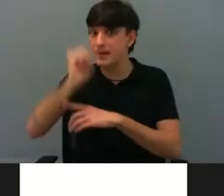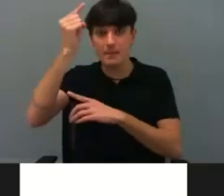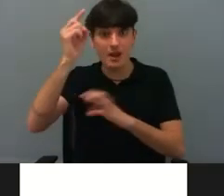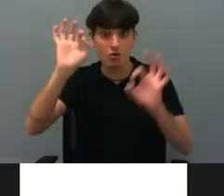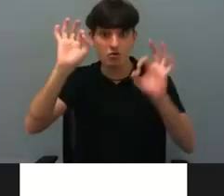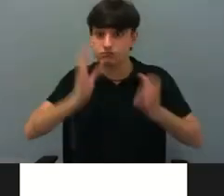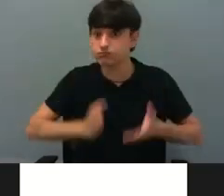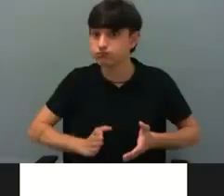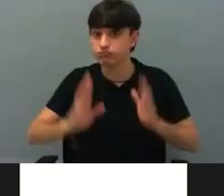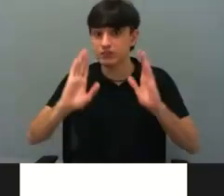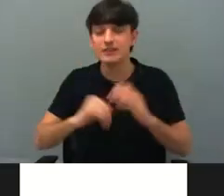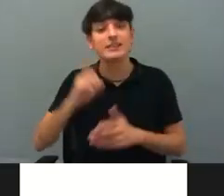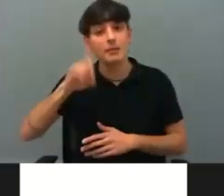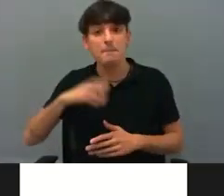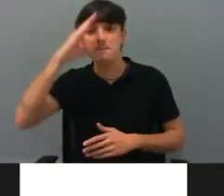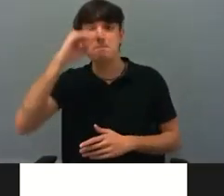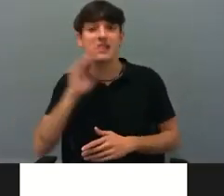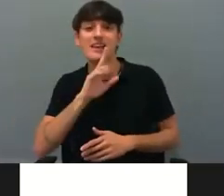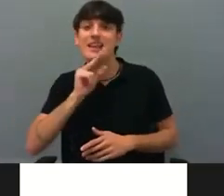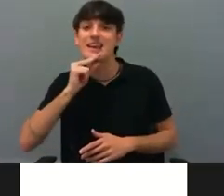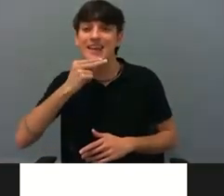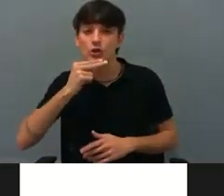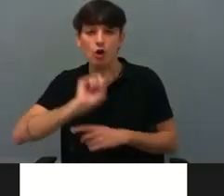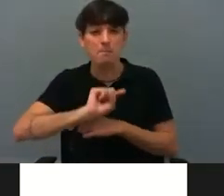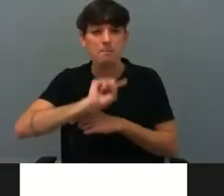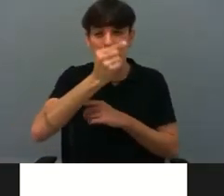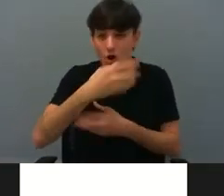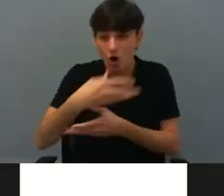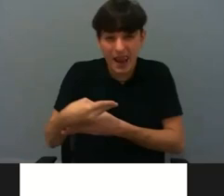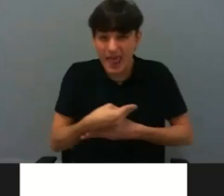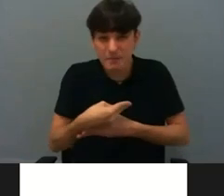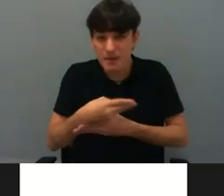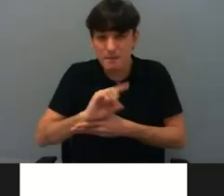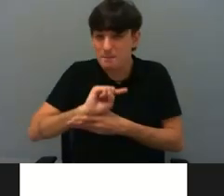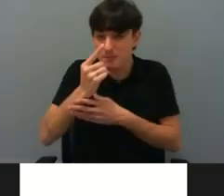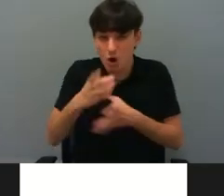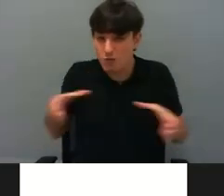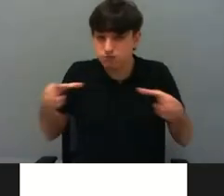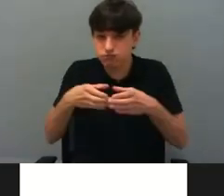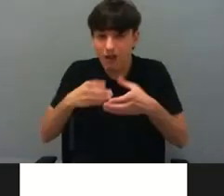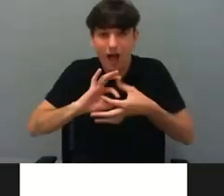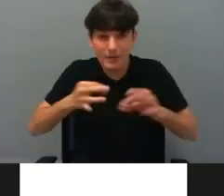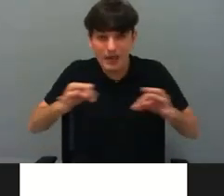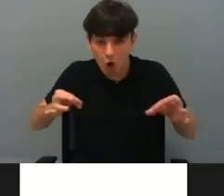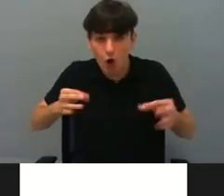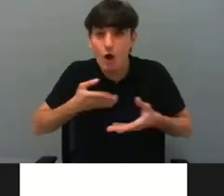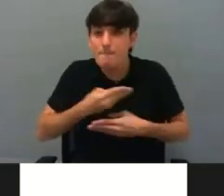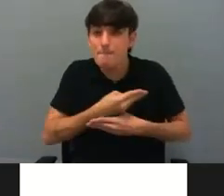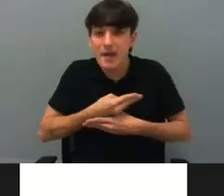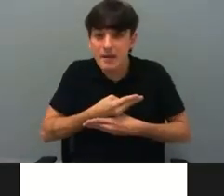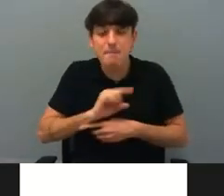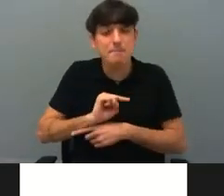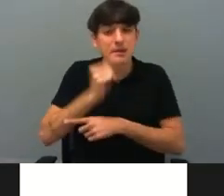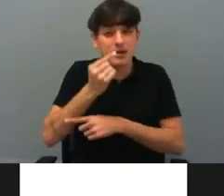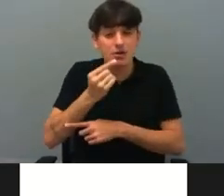era el primer nieto para mis padres, era el primer bebé de toda nuestra pandilla. Y bueno, pues nació el